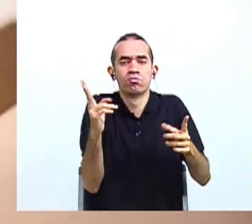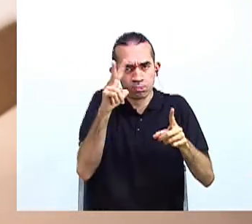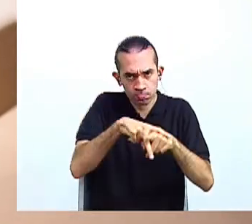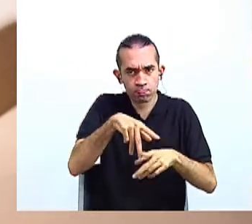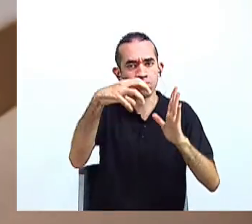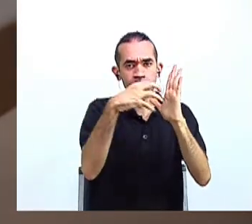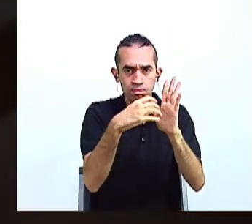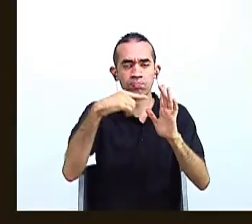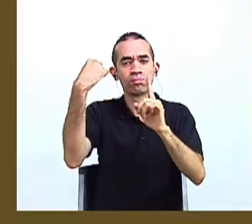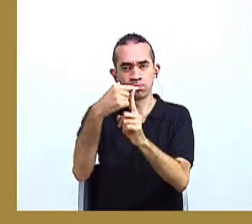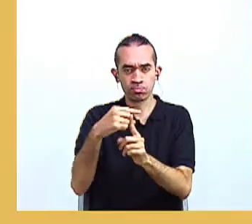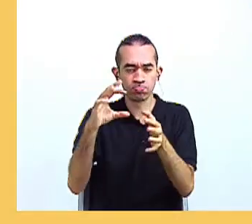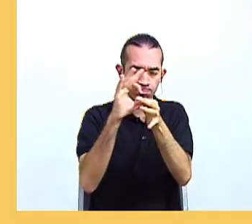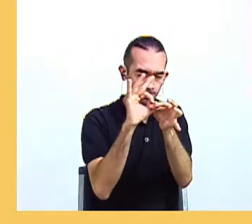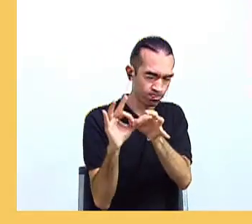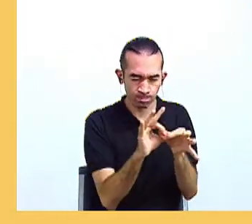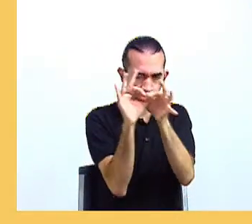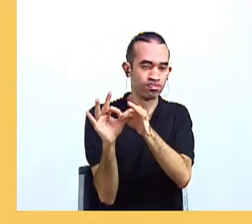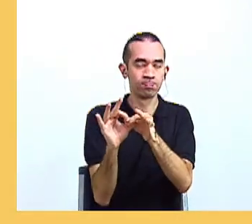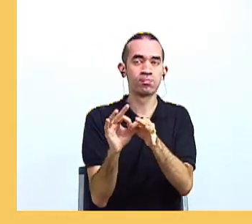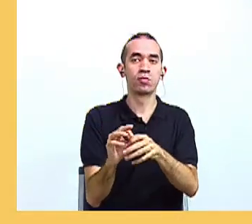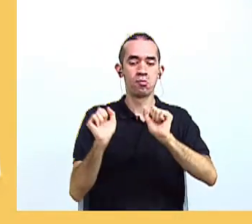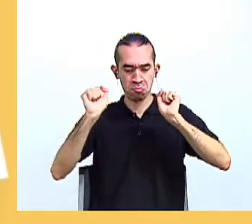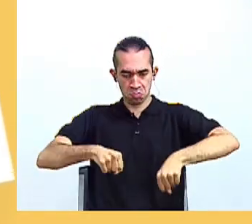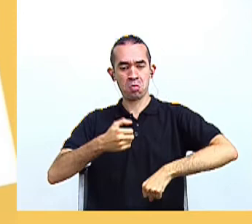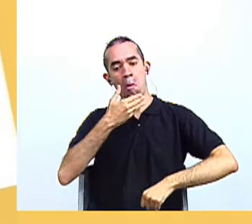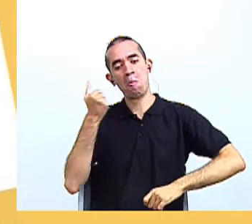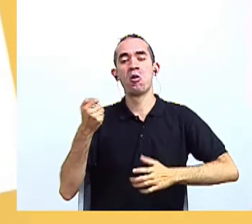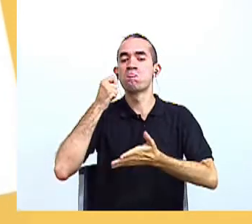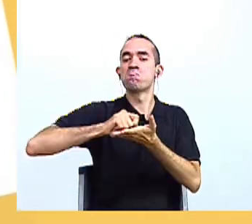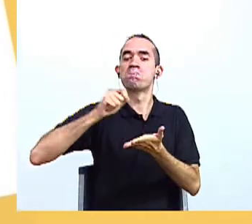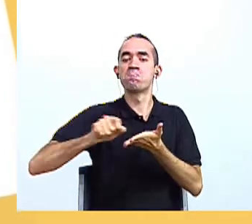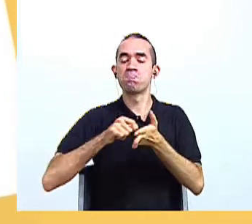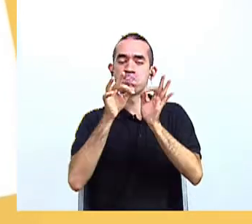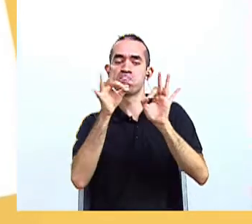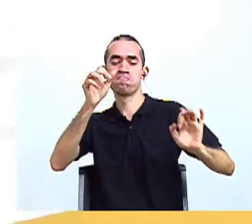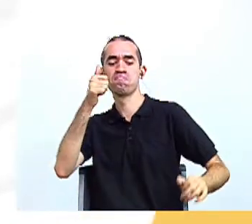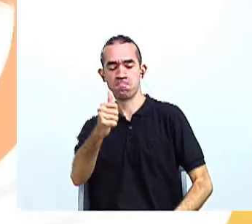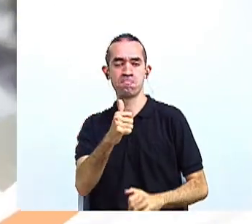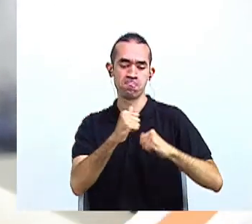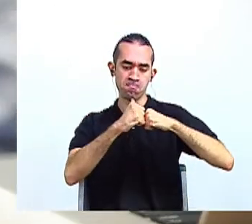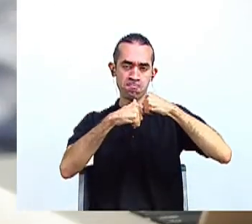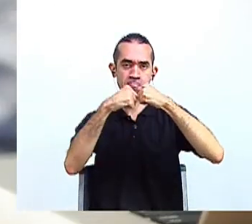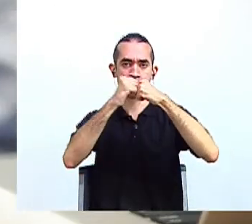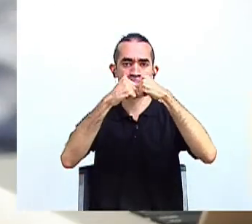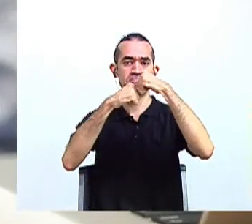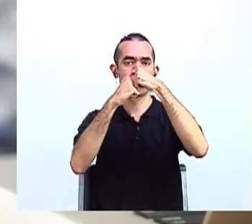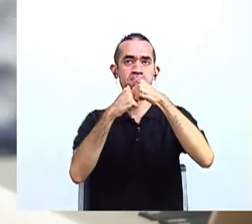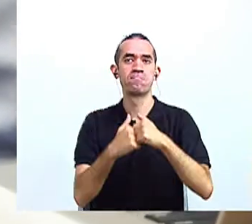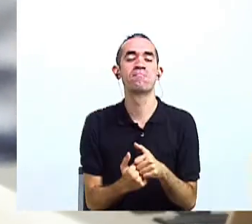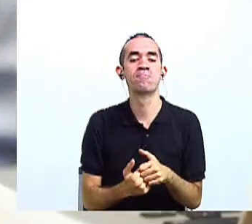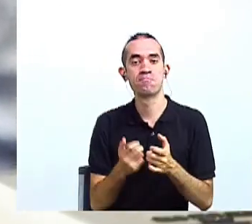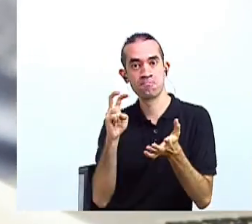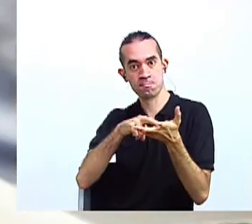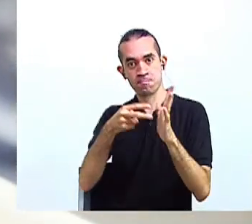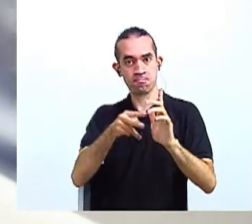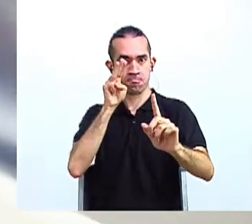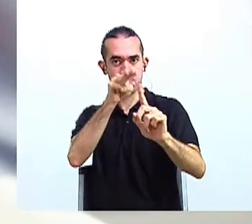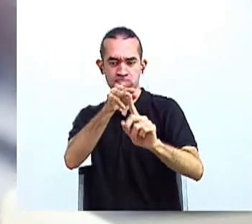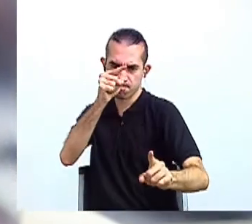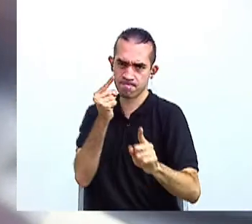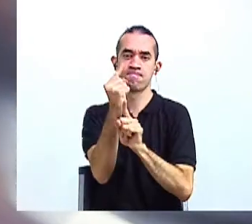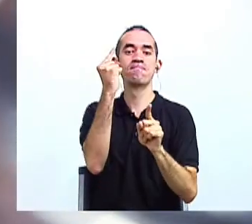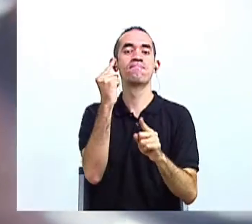texto, en una palabra, tendré mayor propiedad para escribir mi enunciado, para estructurarlo y hacer que mi mensaje sea más